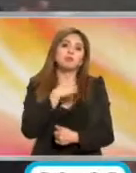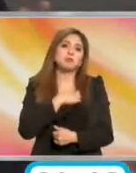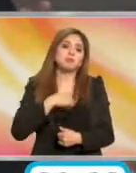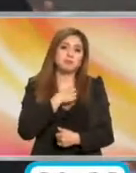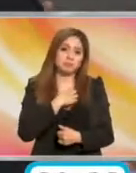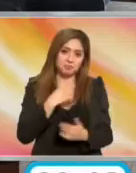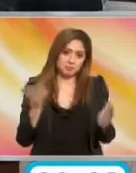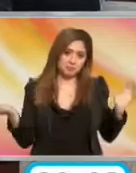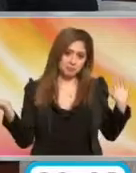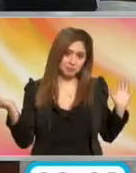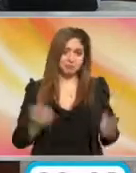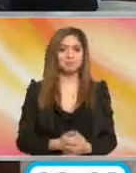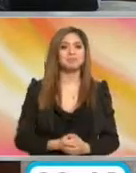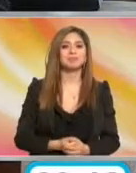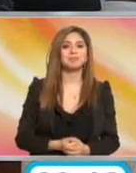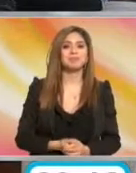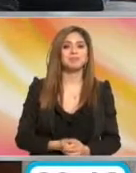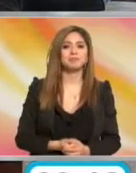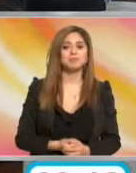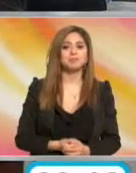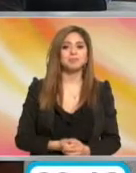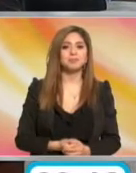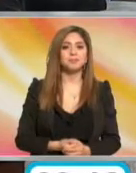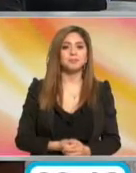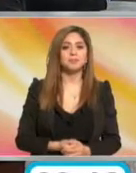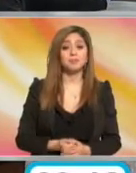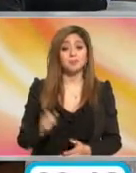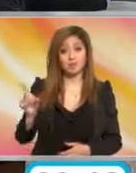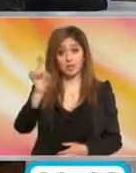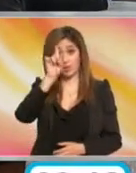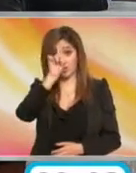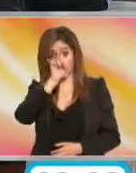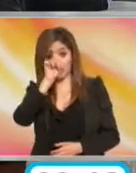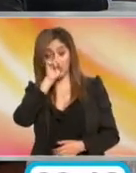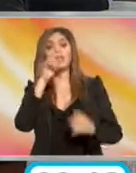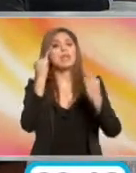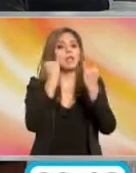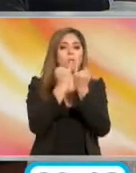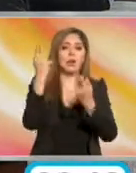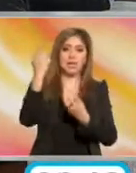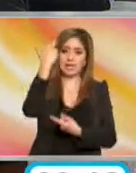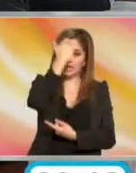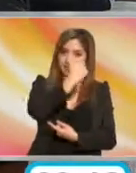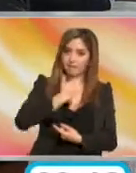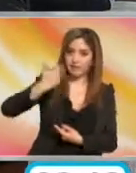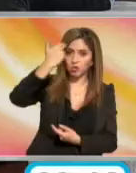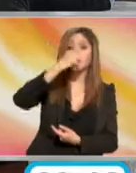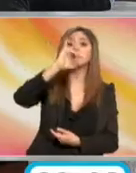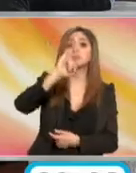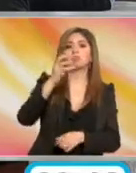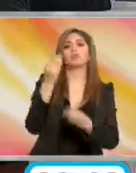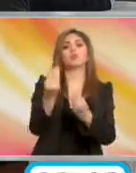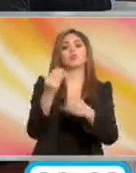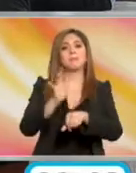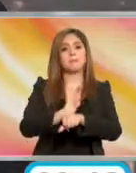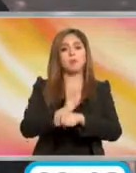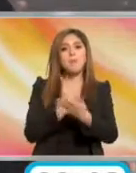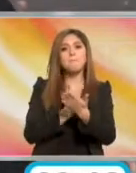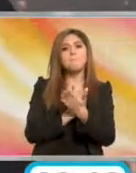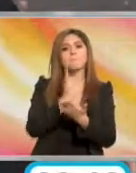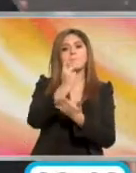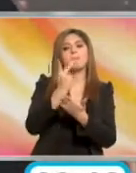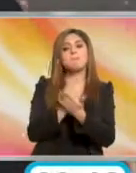por qué no te vamos a pasar con tus Sí, recomendaciones? pues es entre recomendación y revisión, porque Ajá. sí, son muchas las películas que ganaron el